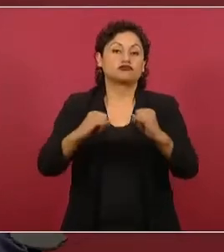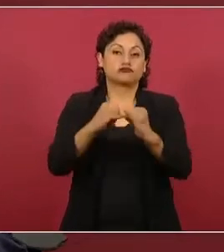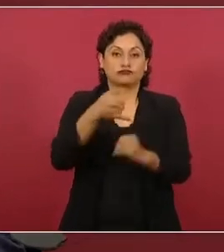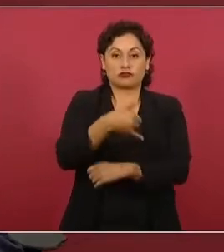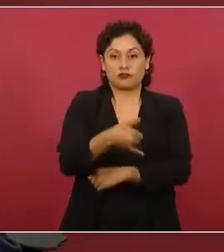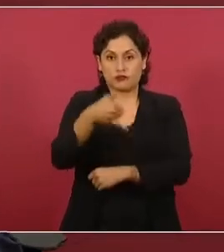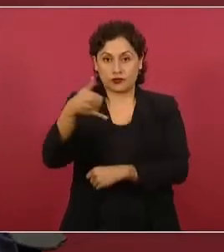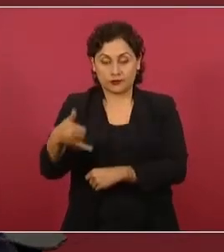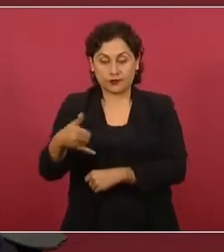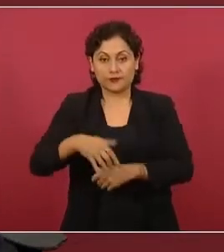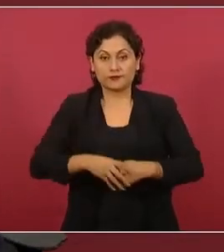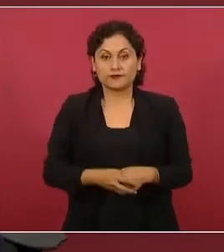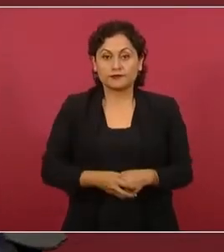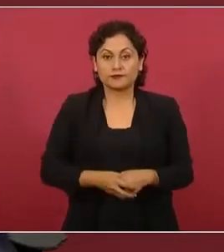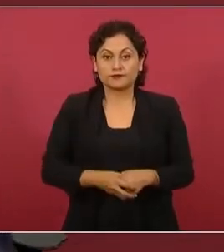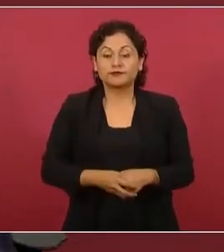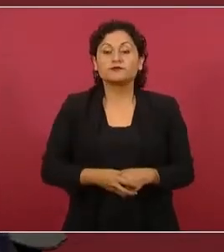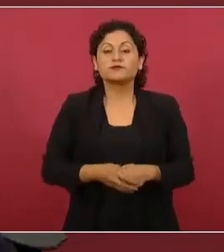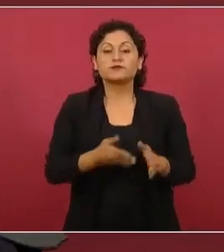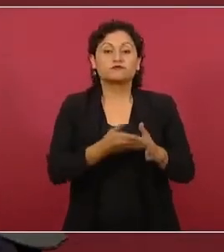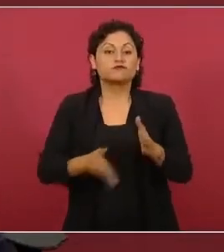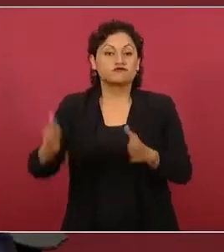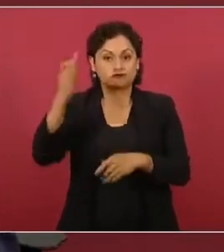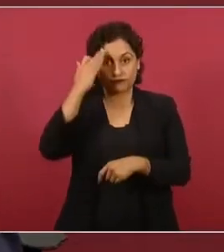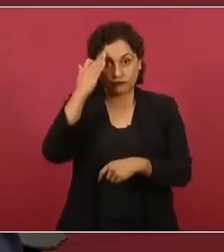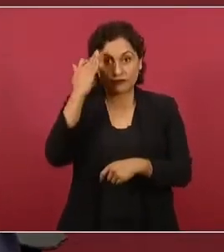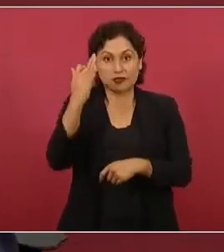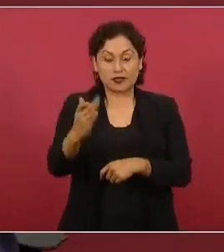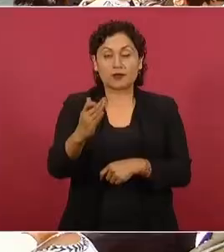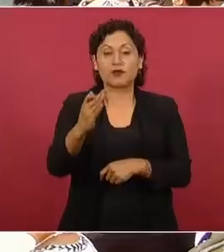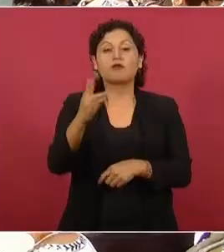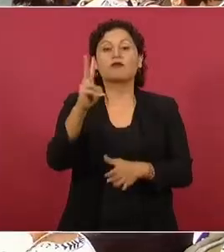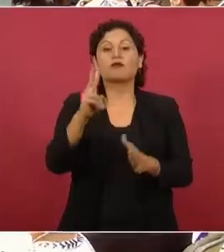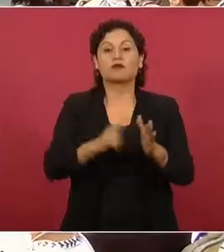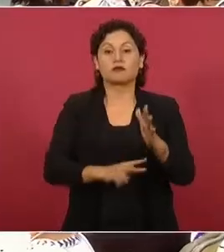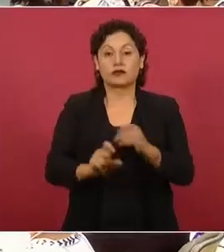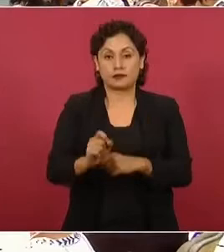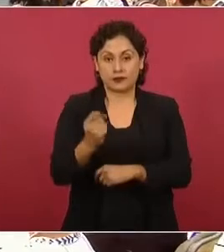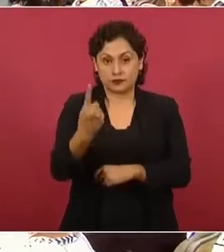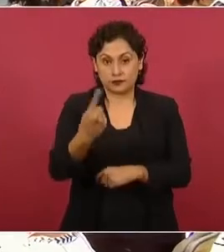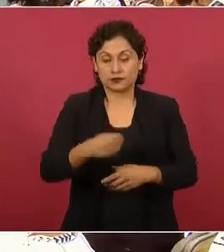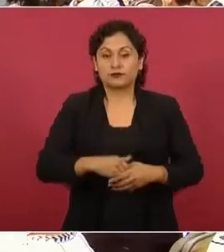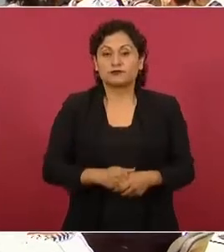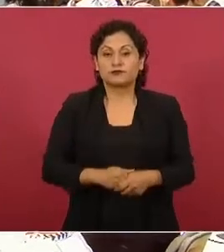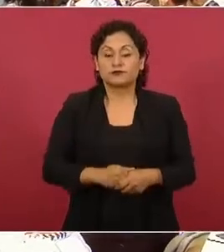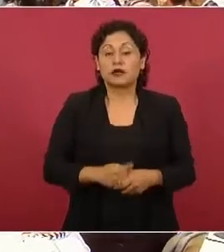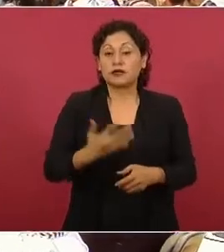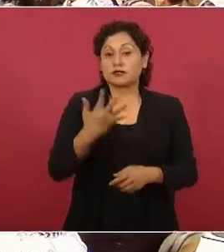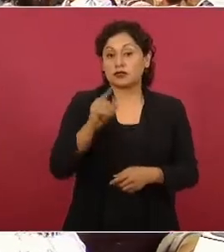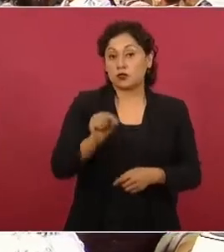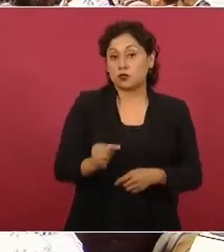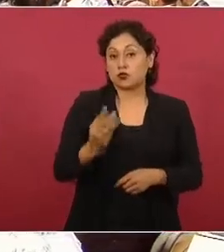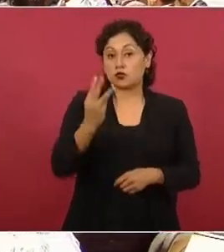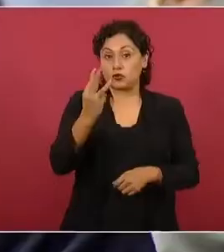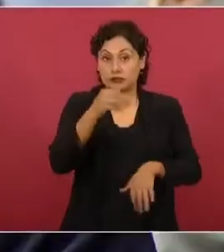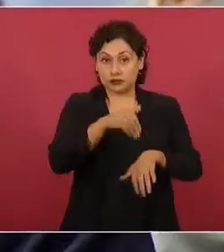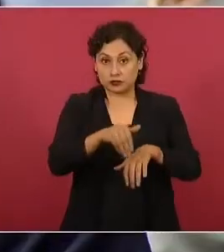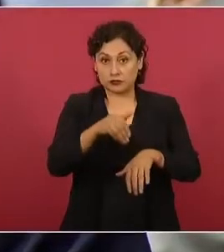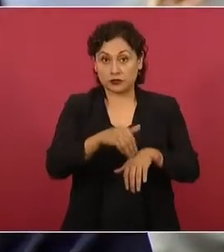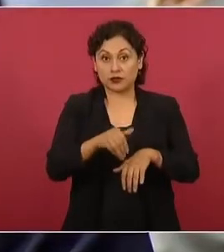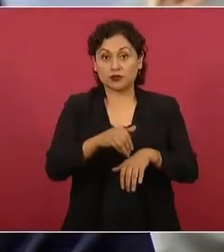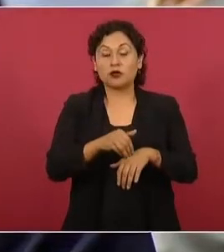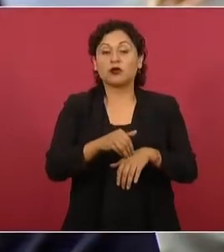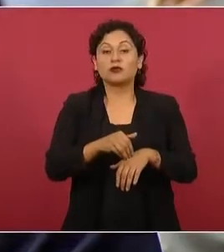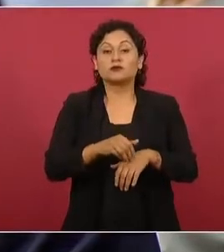los Trabajadores correspondientes al ejercicio 2021. 5.3, ejercicio